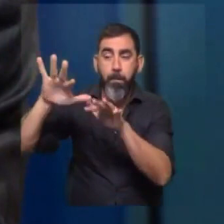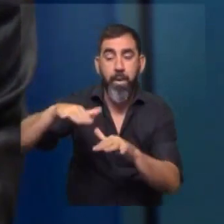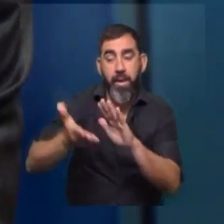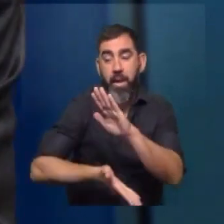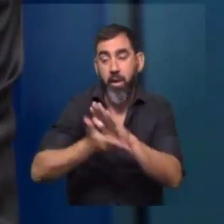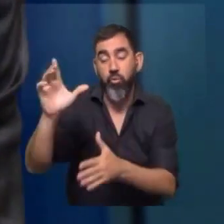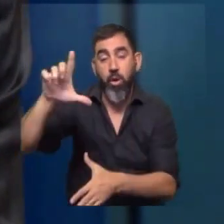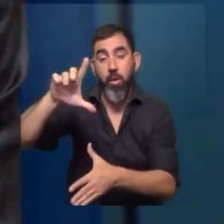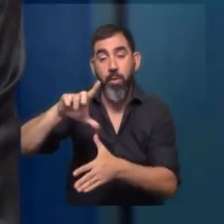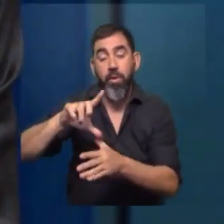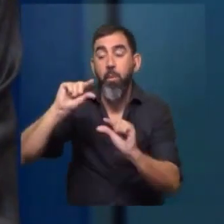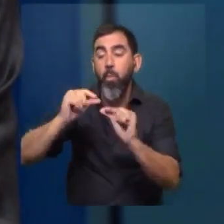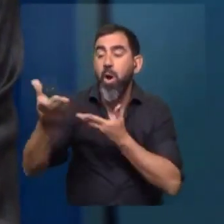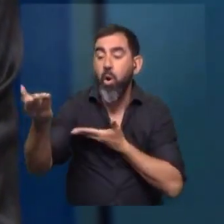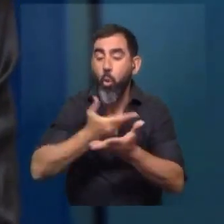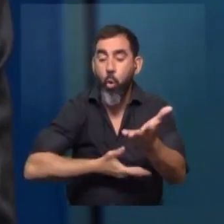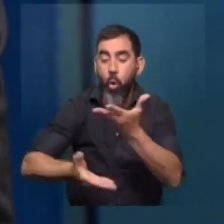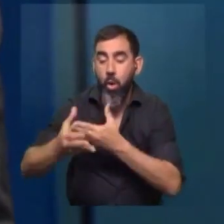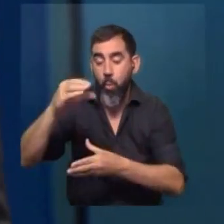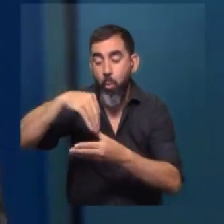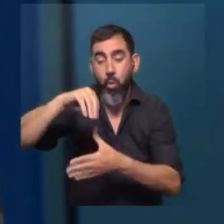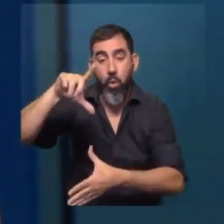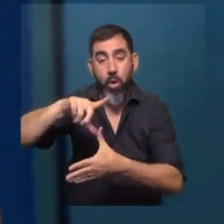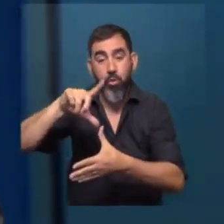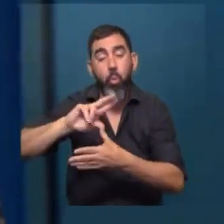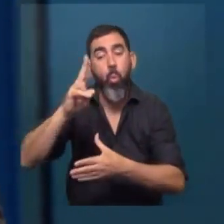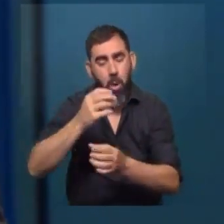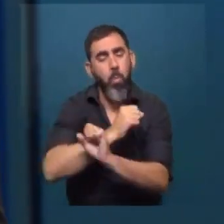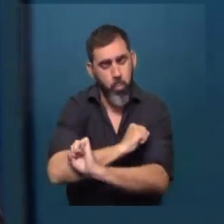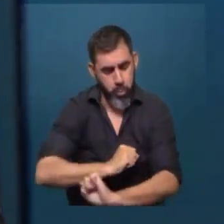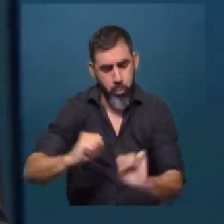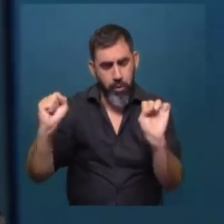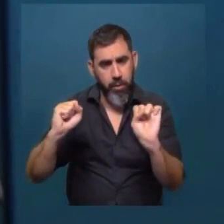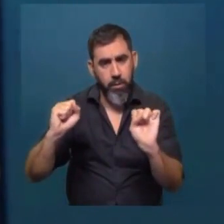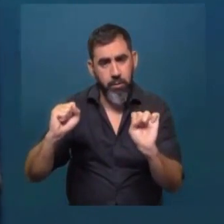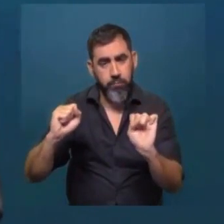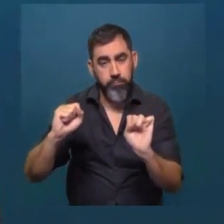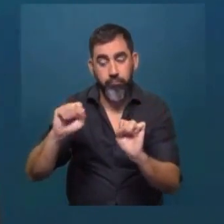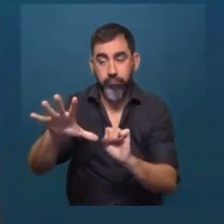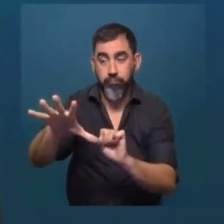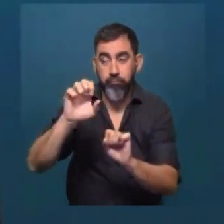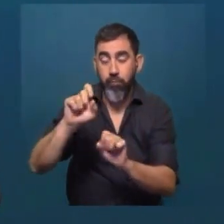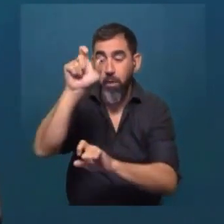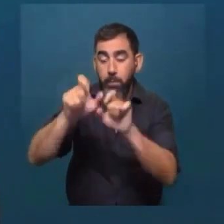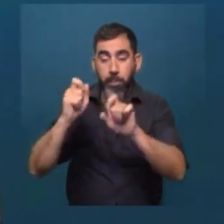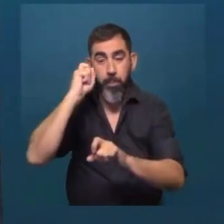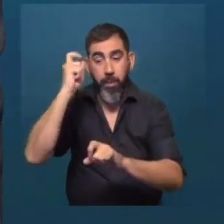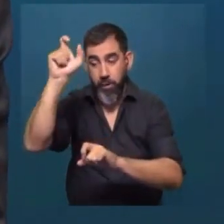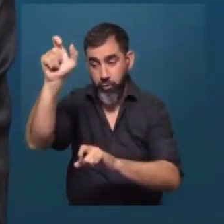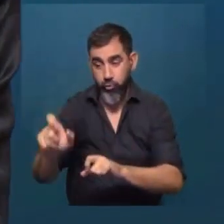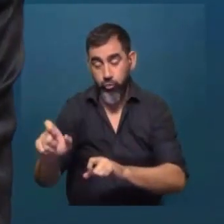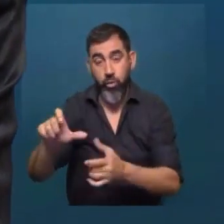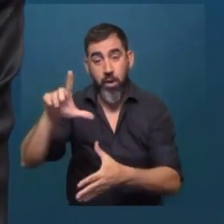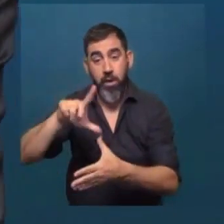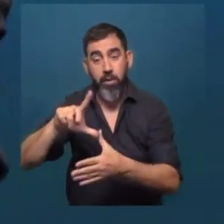y hay poca colaboración dentro de América Latina. Hoy día Uruguay tiene las condiciones para transformarse en un polo de atracción de talento latinoamericano, que en vez